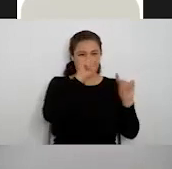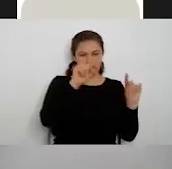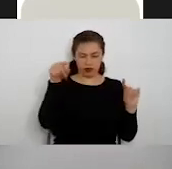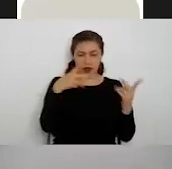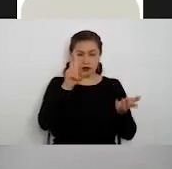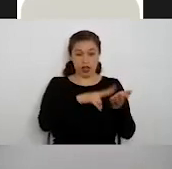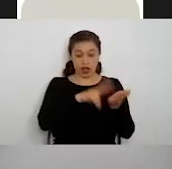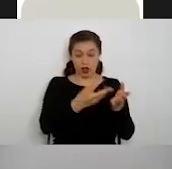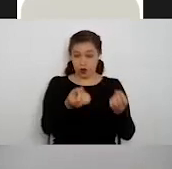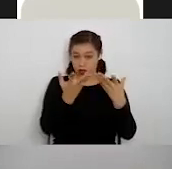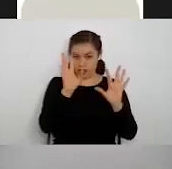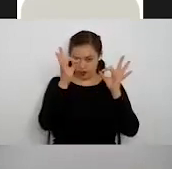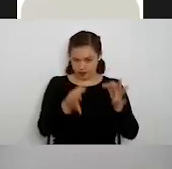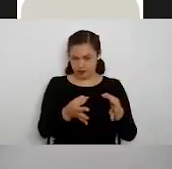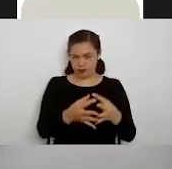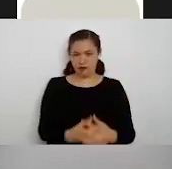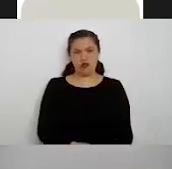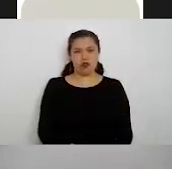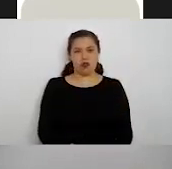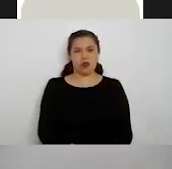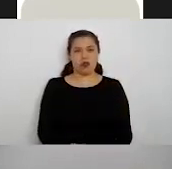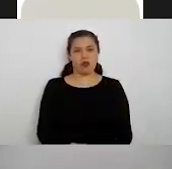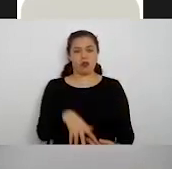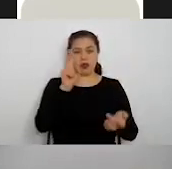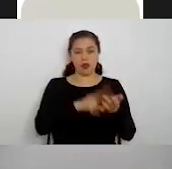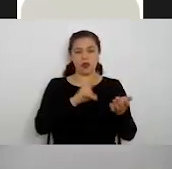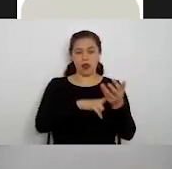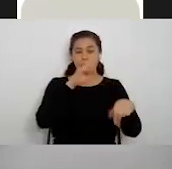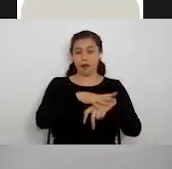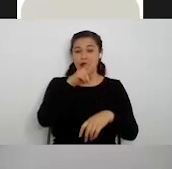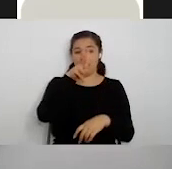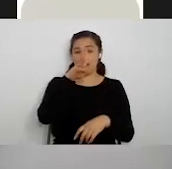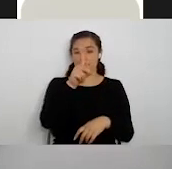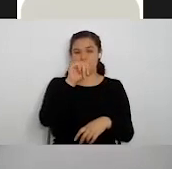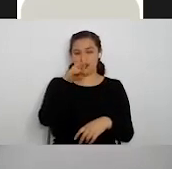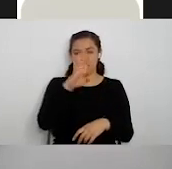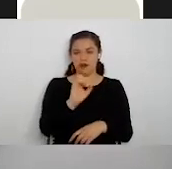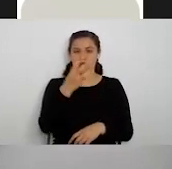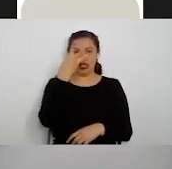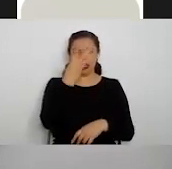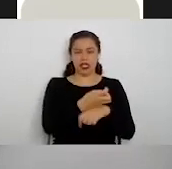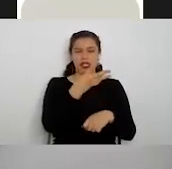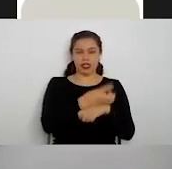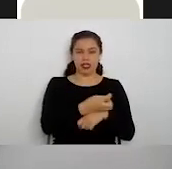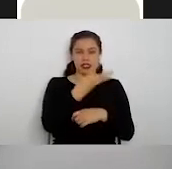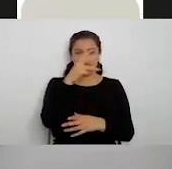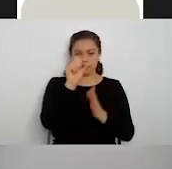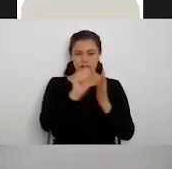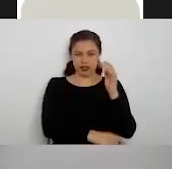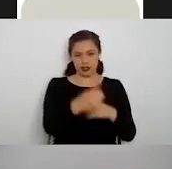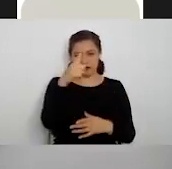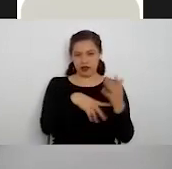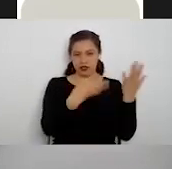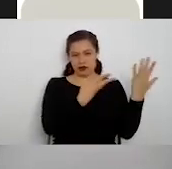vale. El valor más grande que llegó a tener el PIB de México fue en el tercer trimestre de 1919.